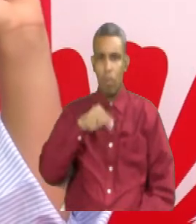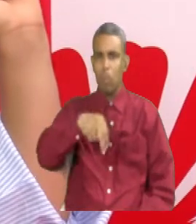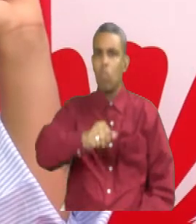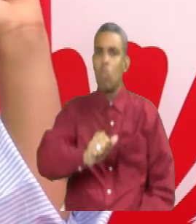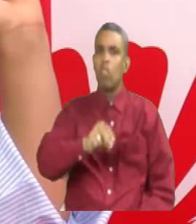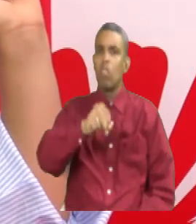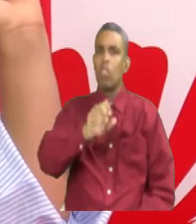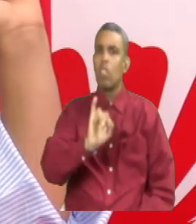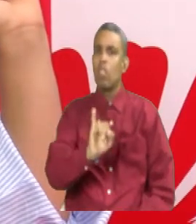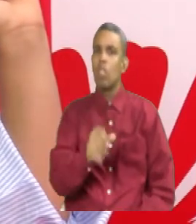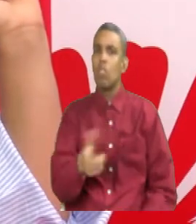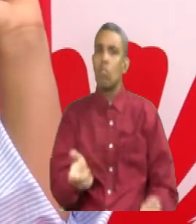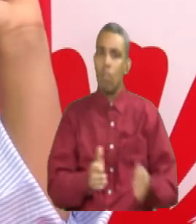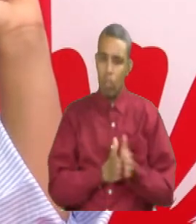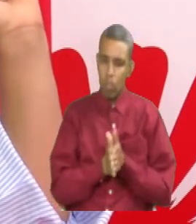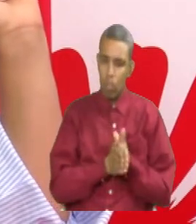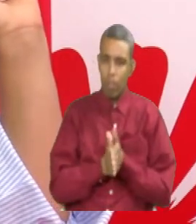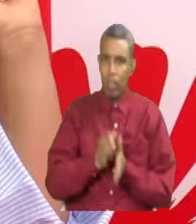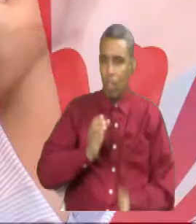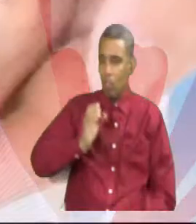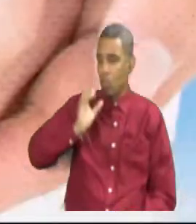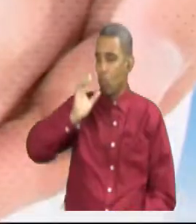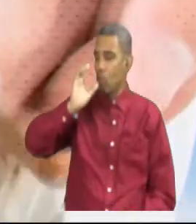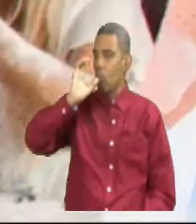una deliciosa bebida de chocolate.